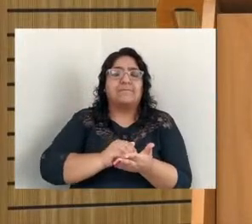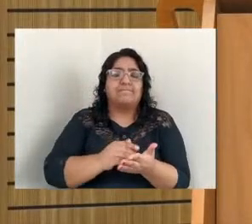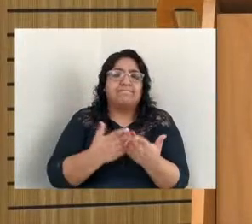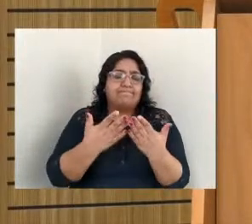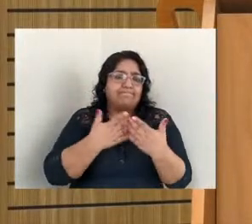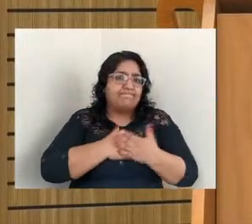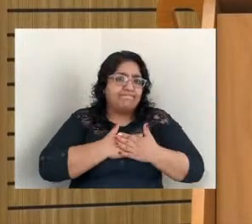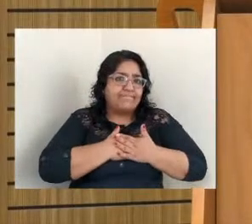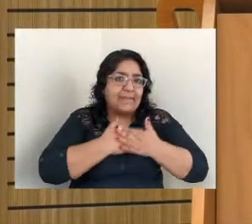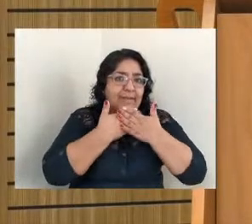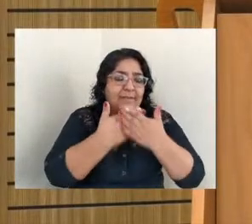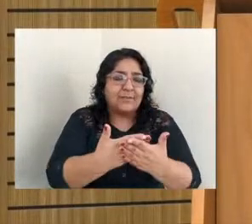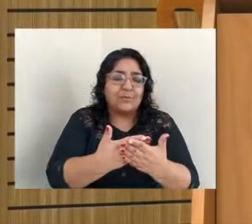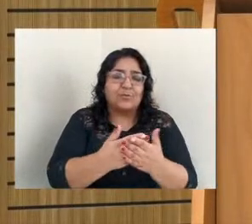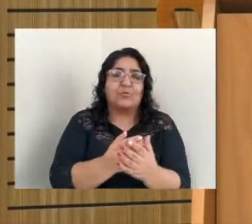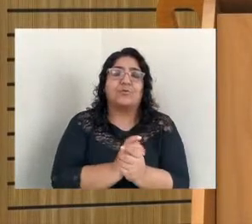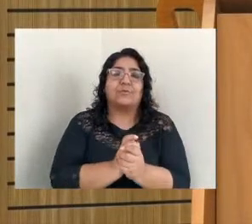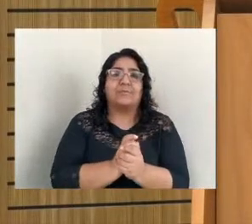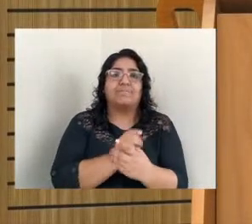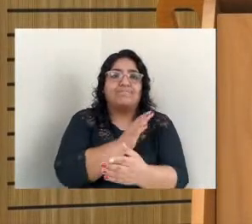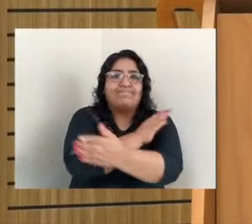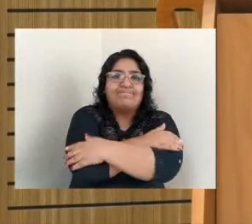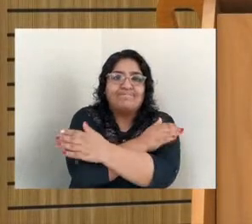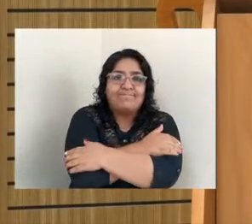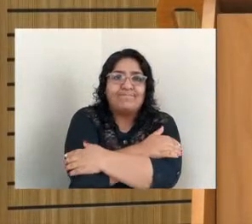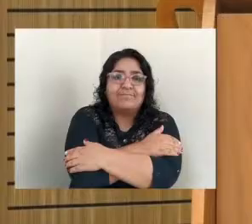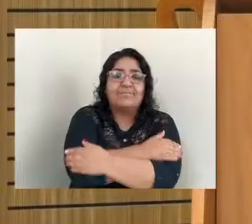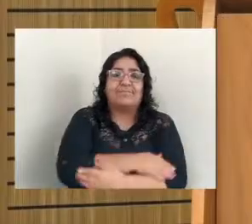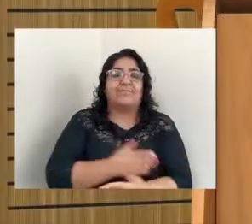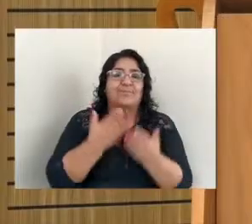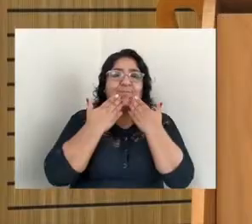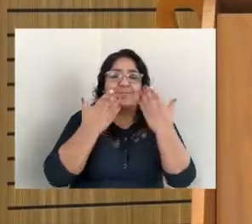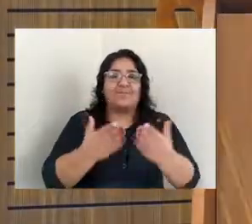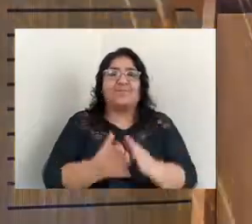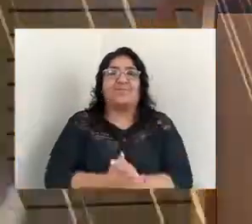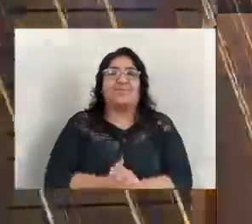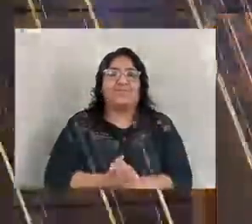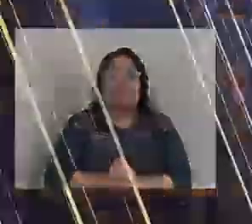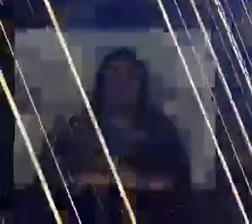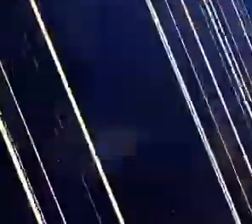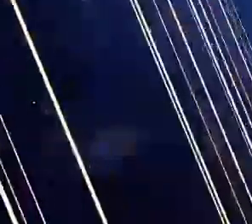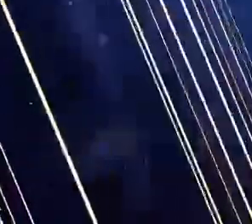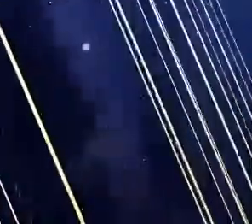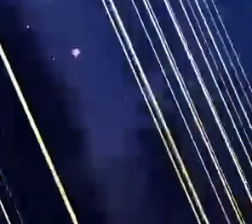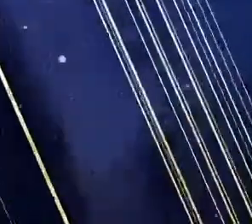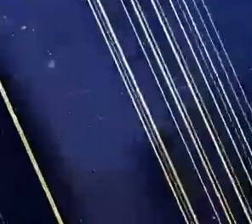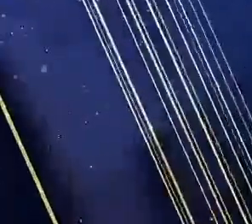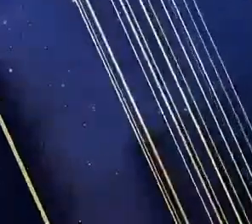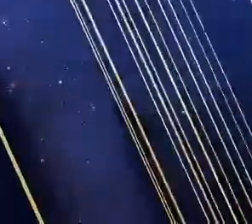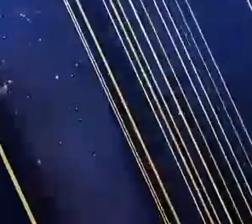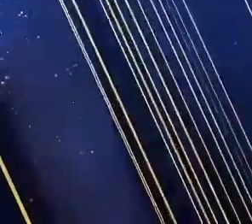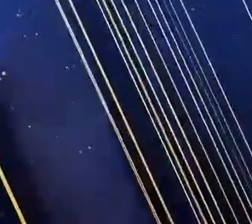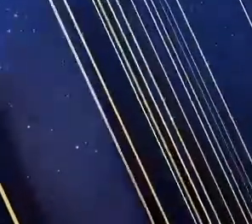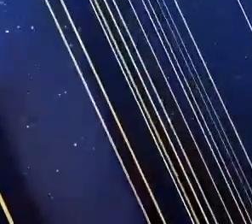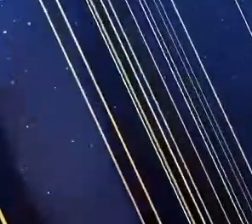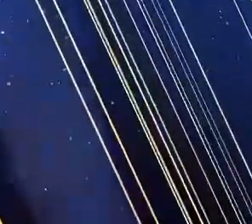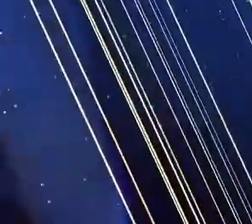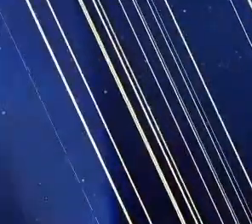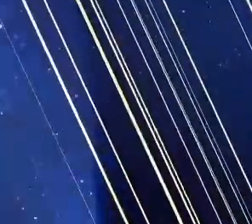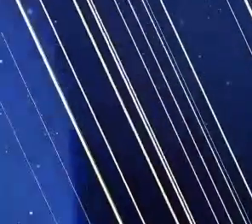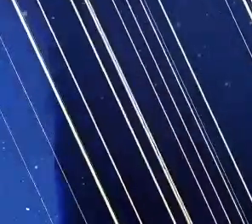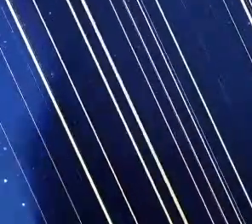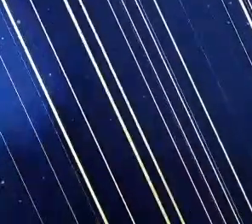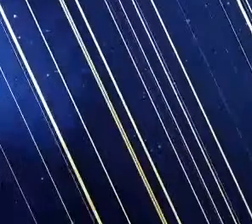felicitaciones y un cordial saludo y un fraternal abrazo. Muchas gracias.